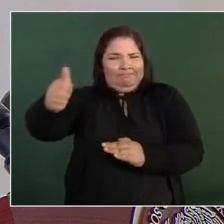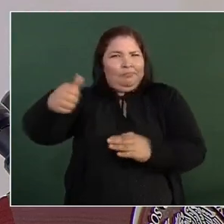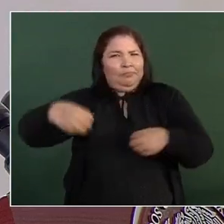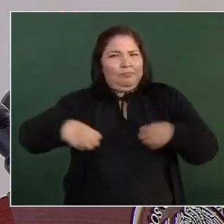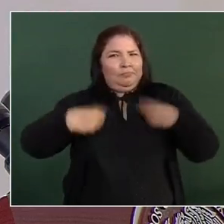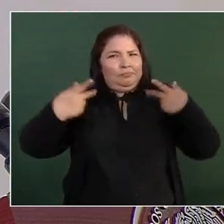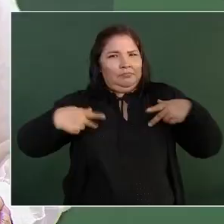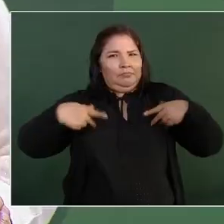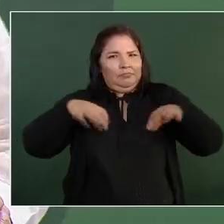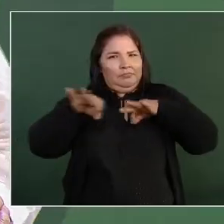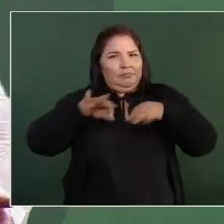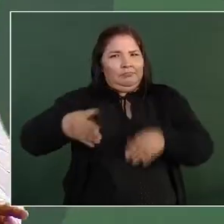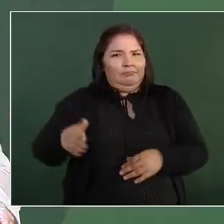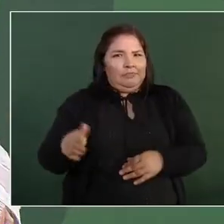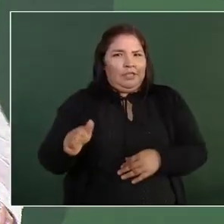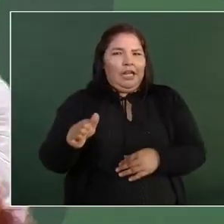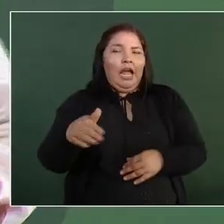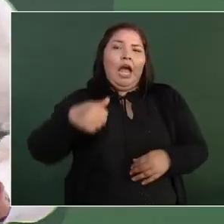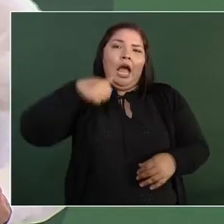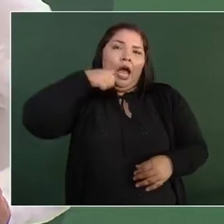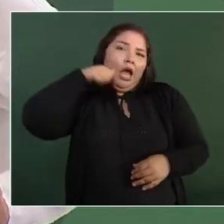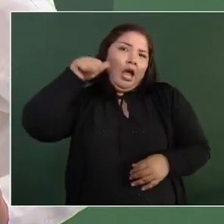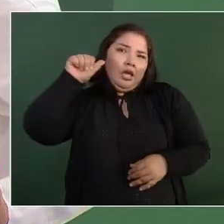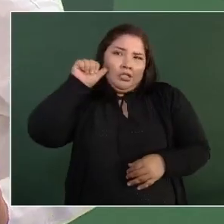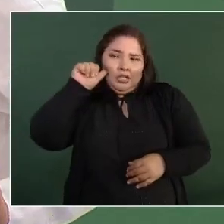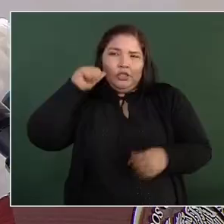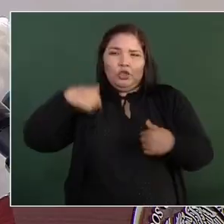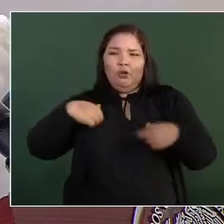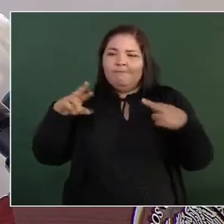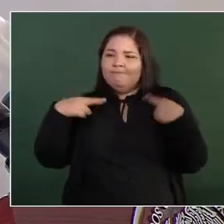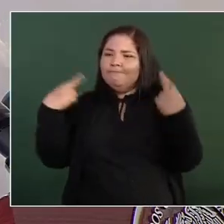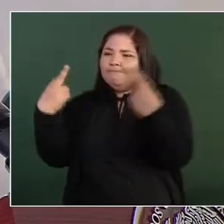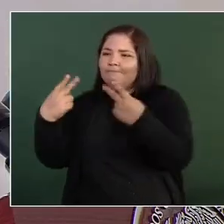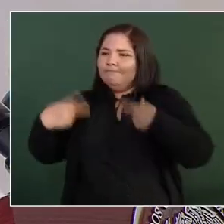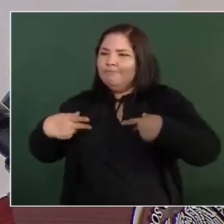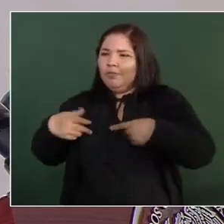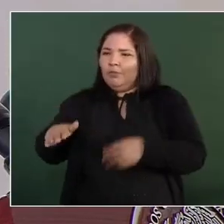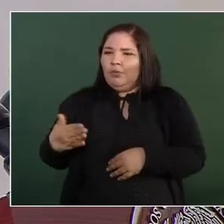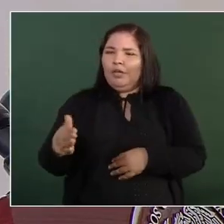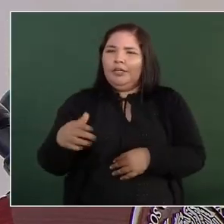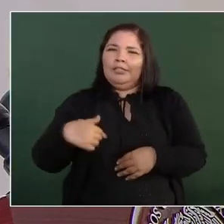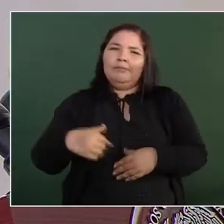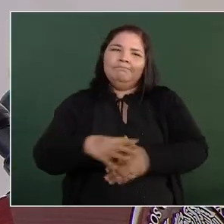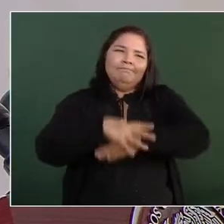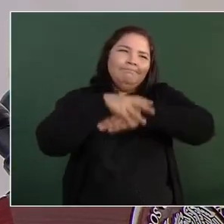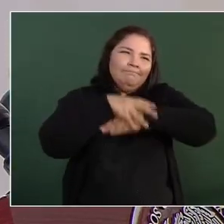por cierto, me reuní con los pescadores, presidente, y lo mandan saludar. Y